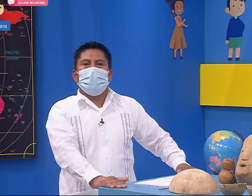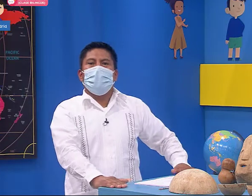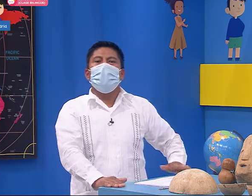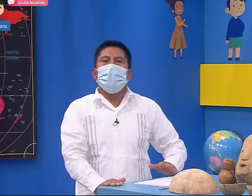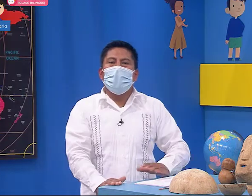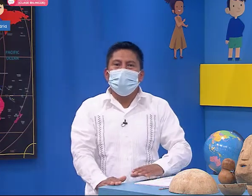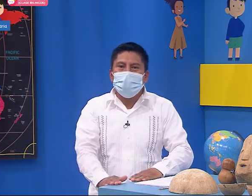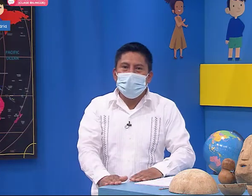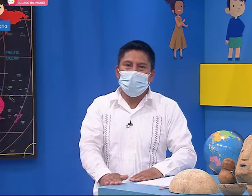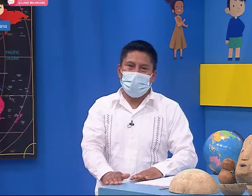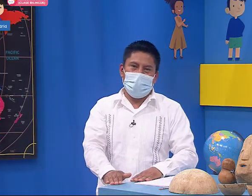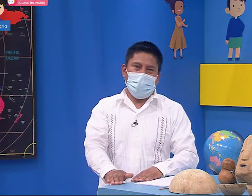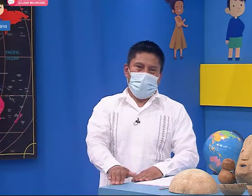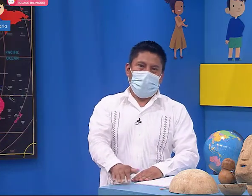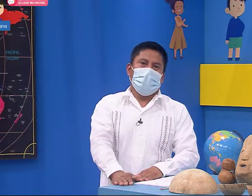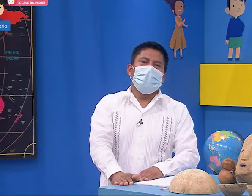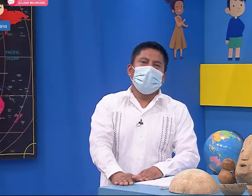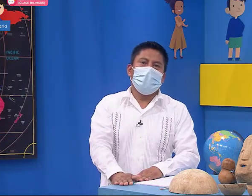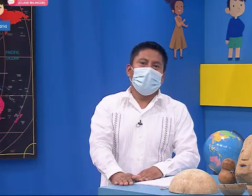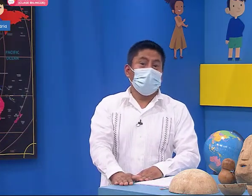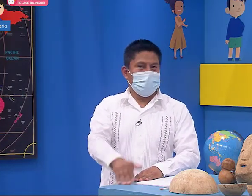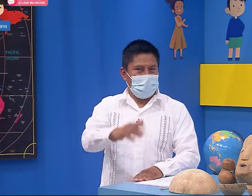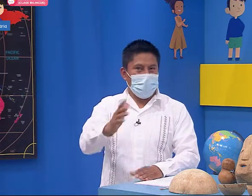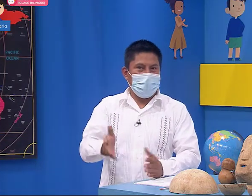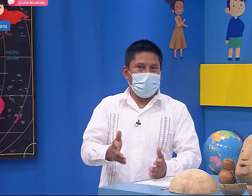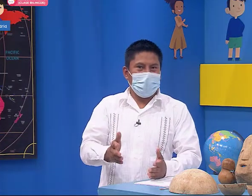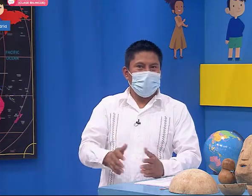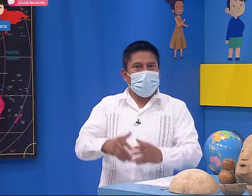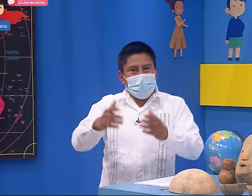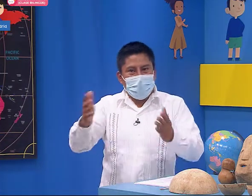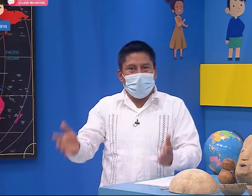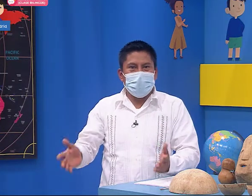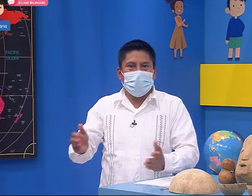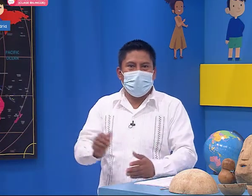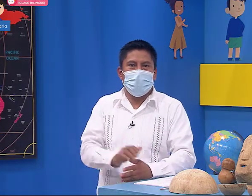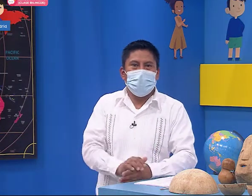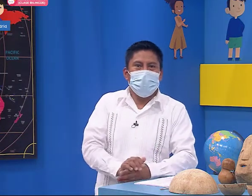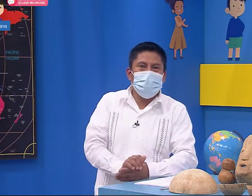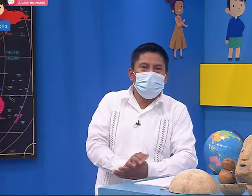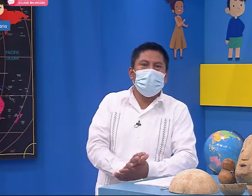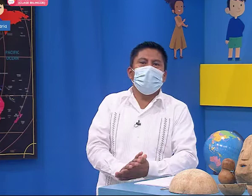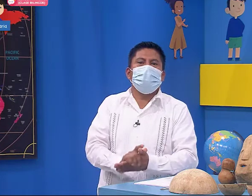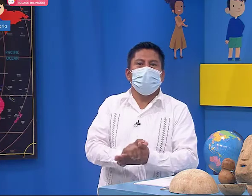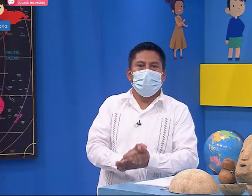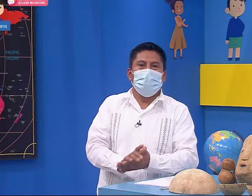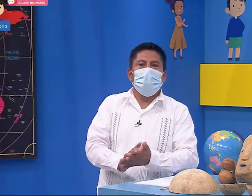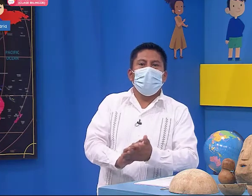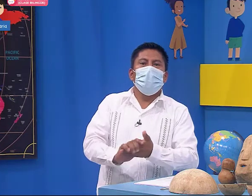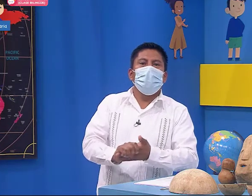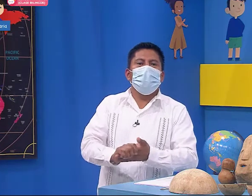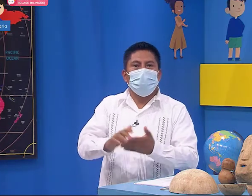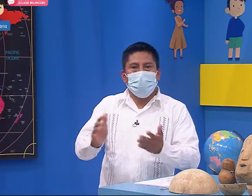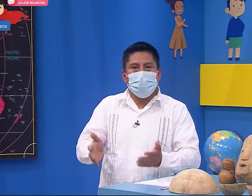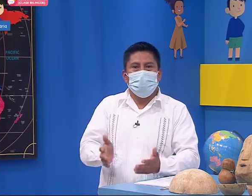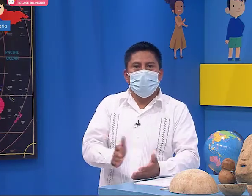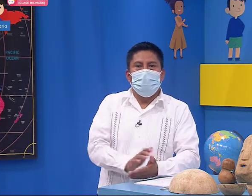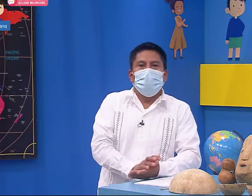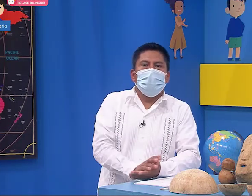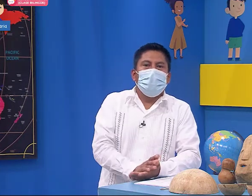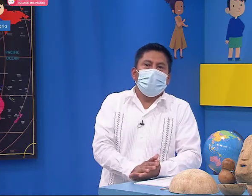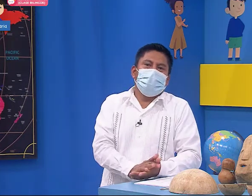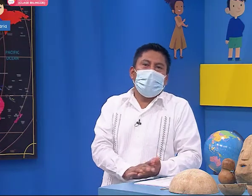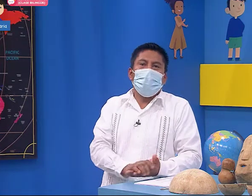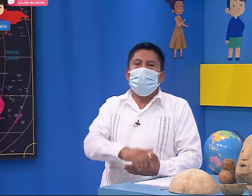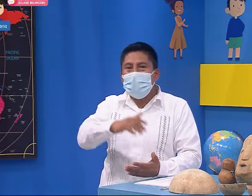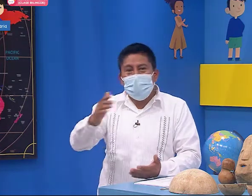mangi sona, ma arretingi solia. Que dotsillonina, chizaha internet, chizaha, como choto yo,